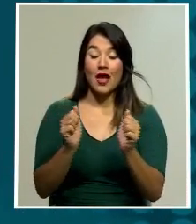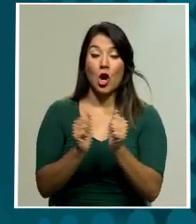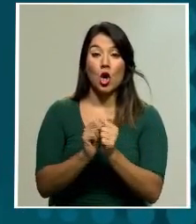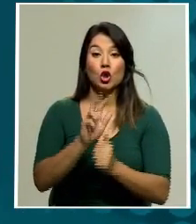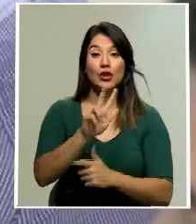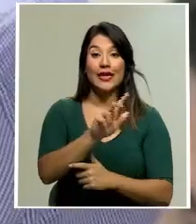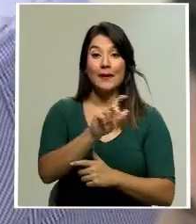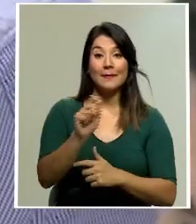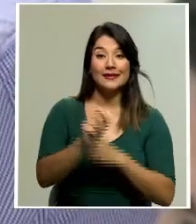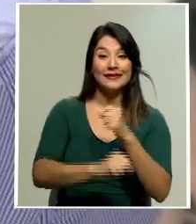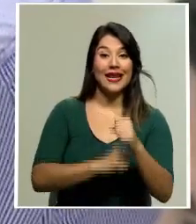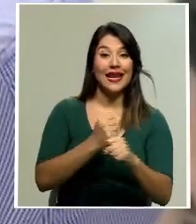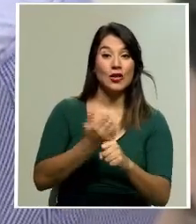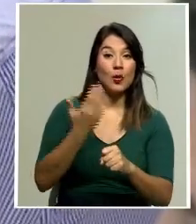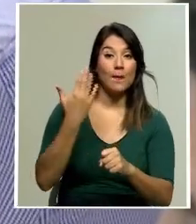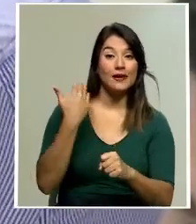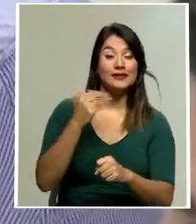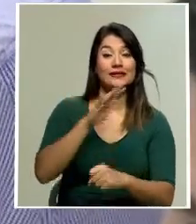año anterior, que fue de